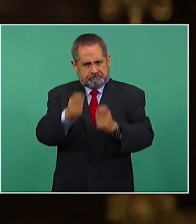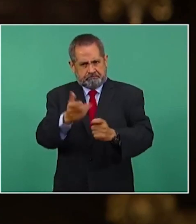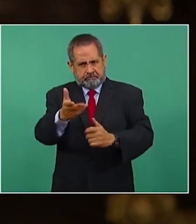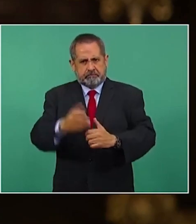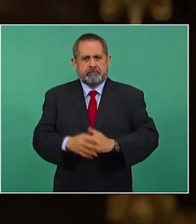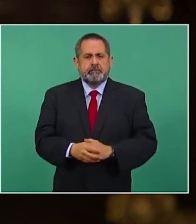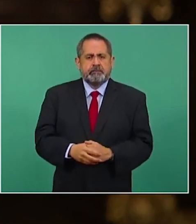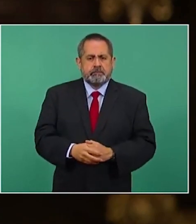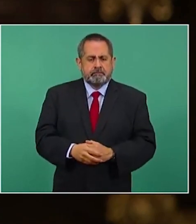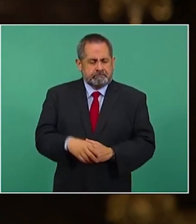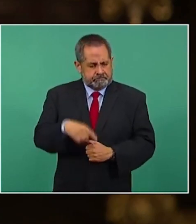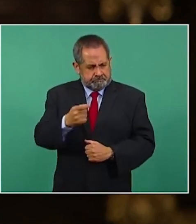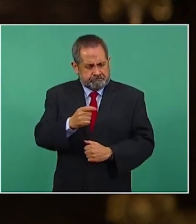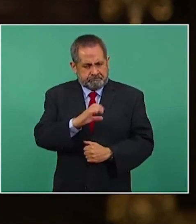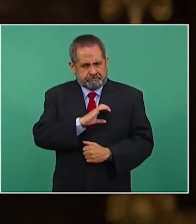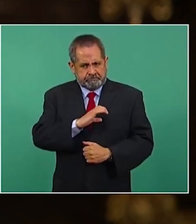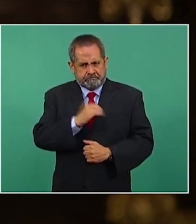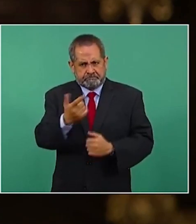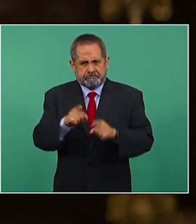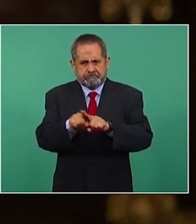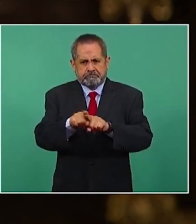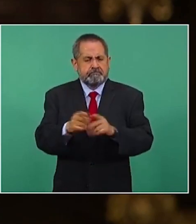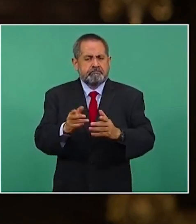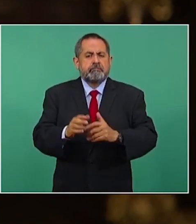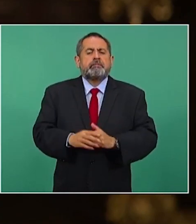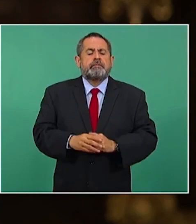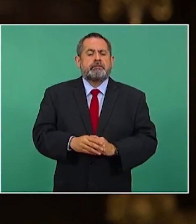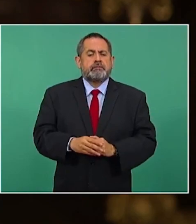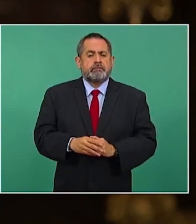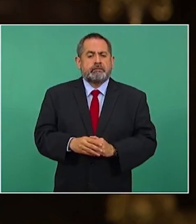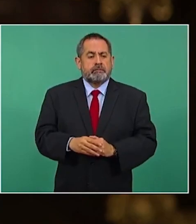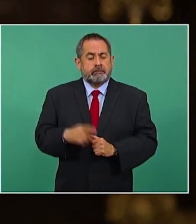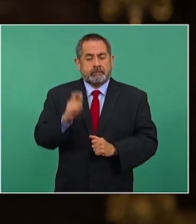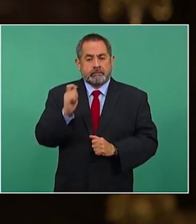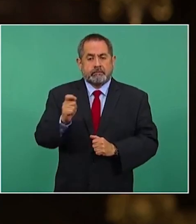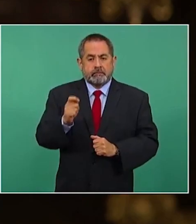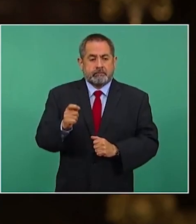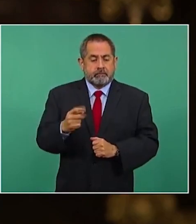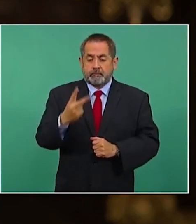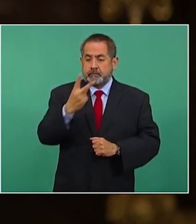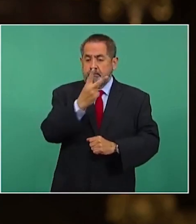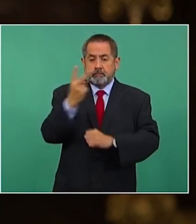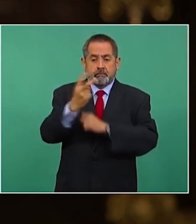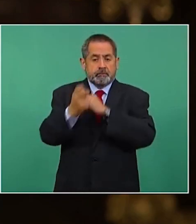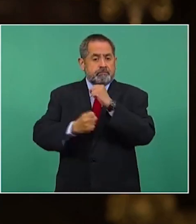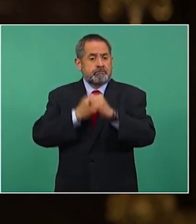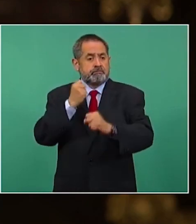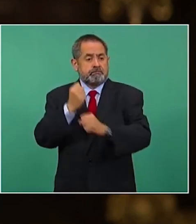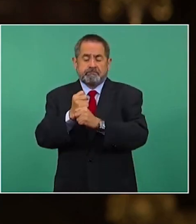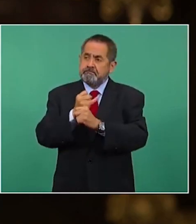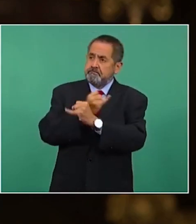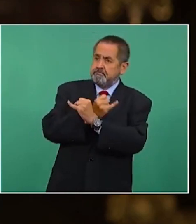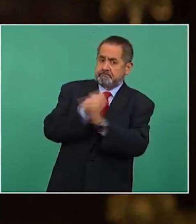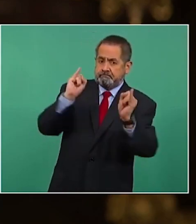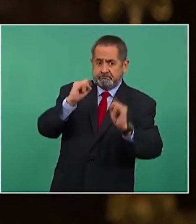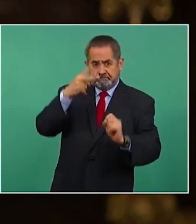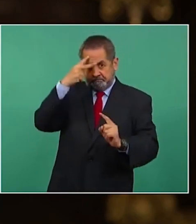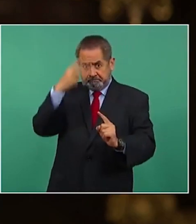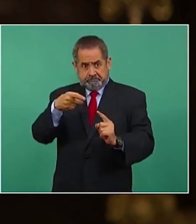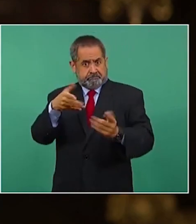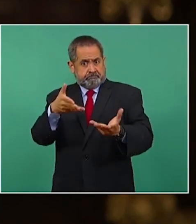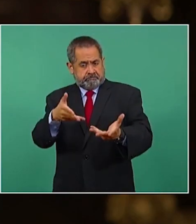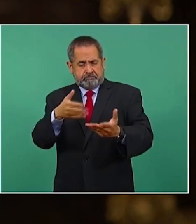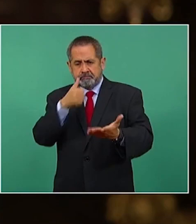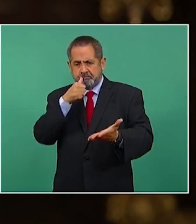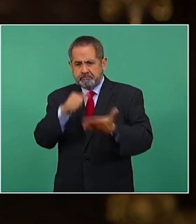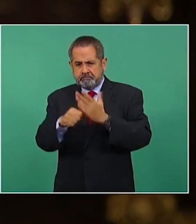Usó la palabra perdón, que eso es importantísimo, porque es justamente lo que pedía Andrés Manuel